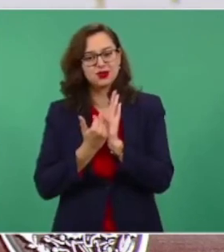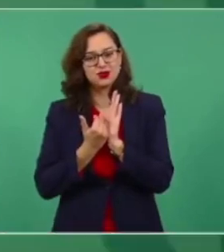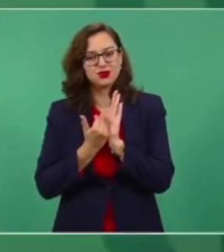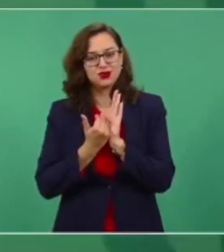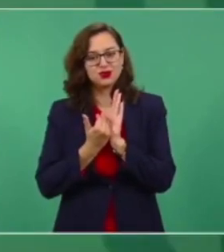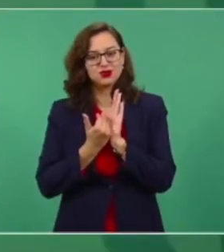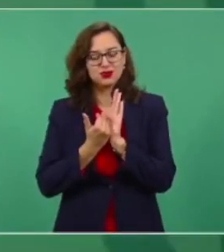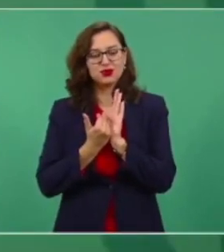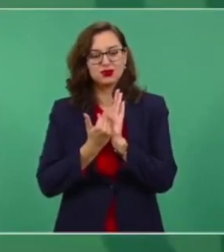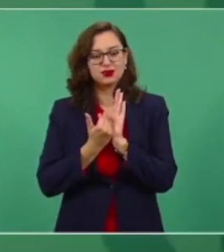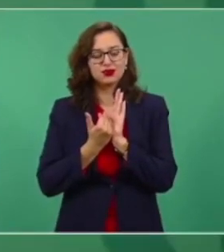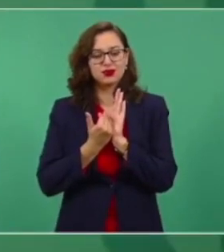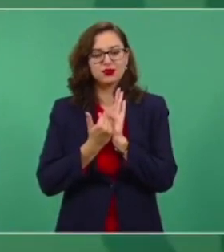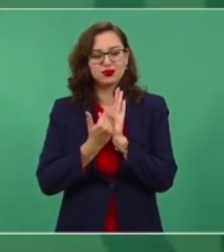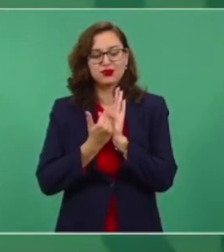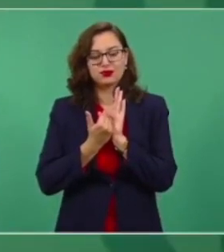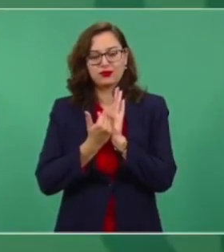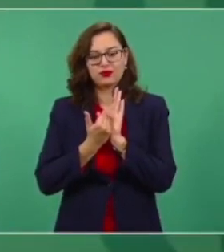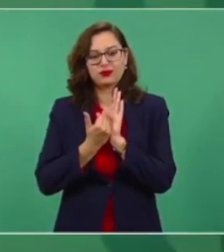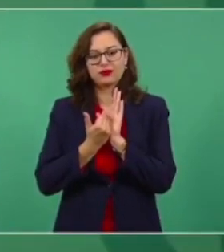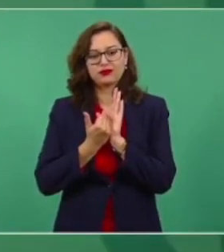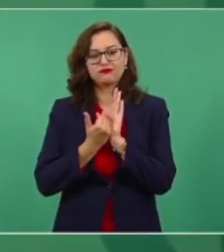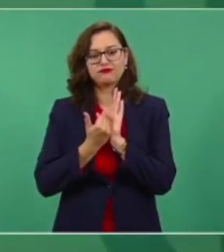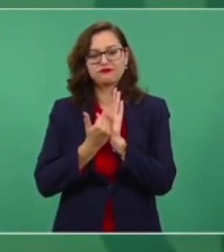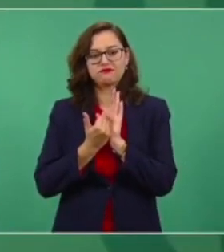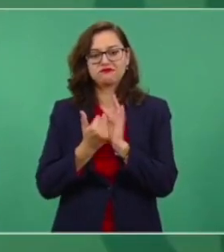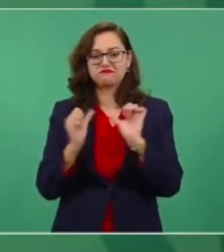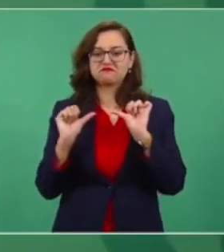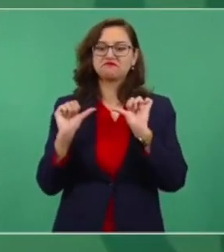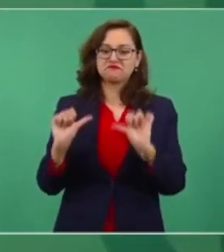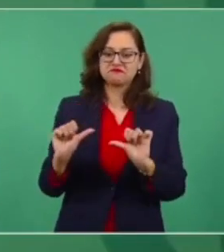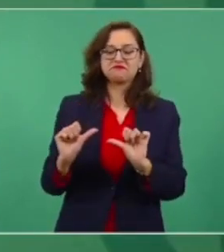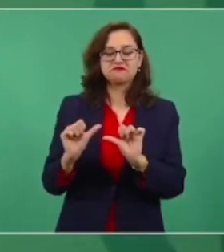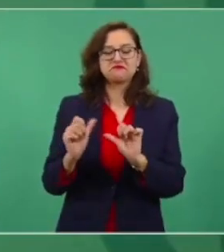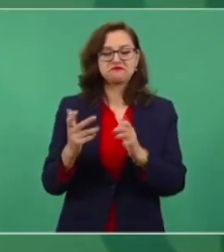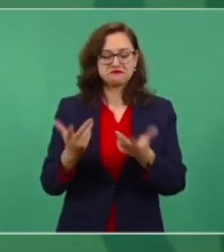de su pena o castigo.